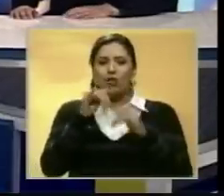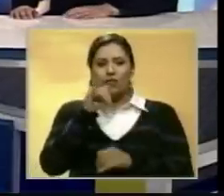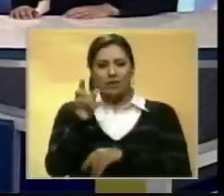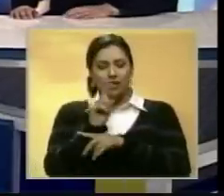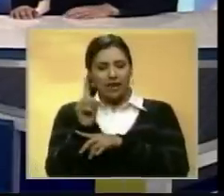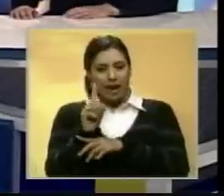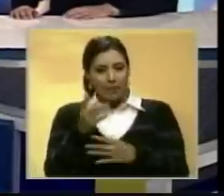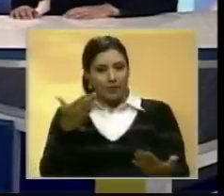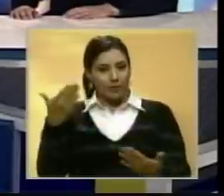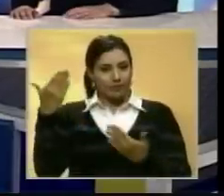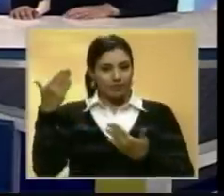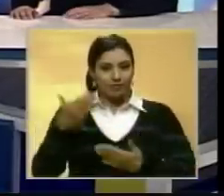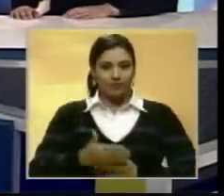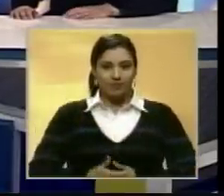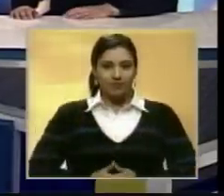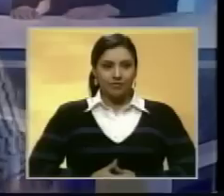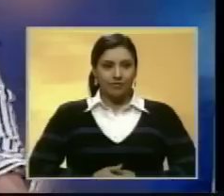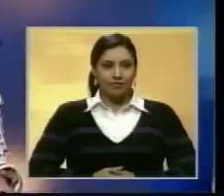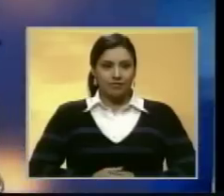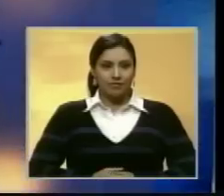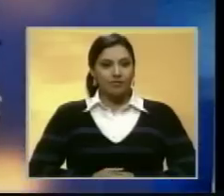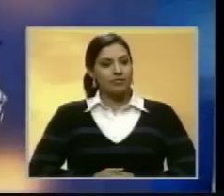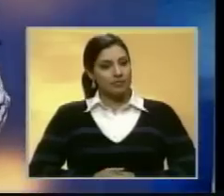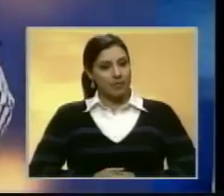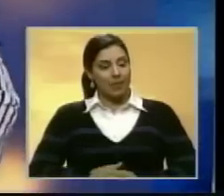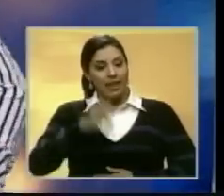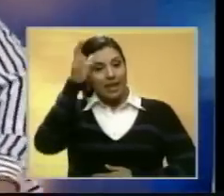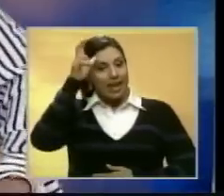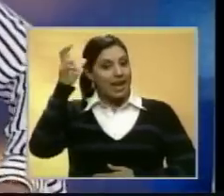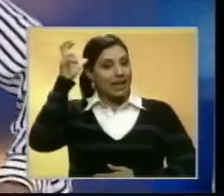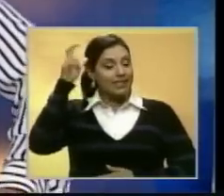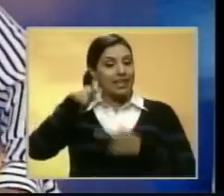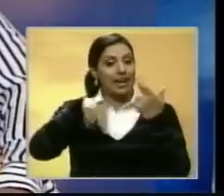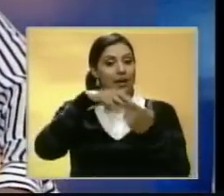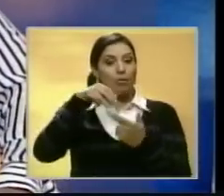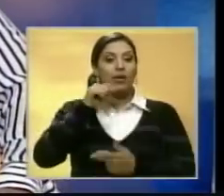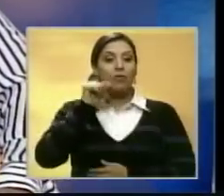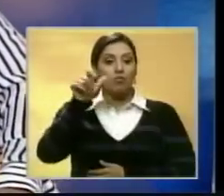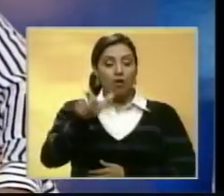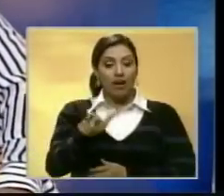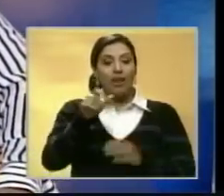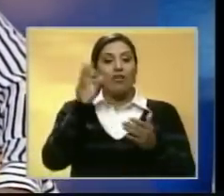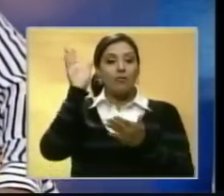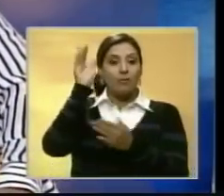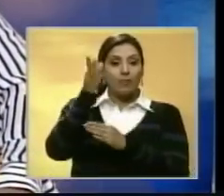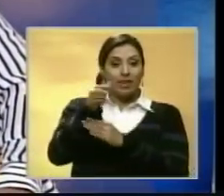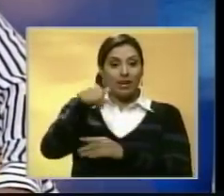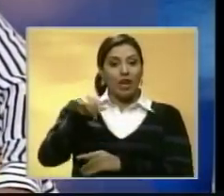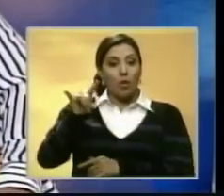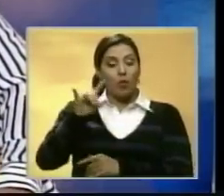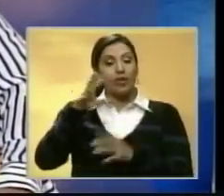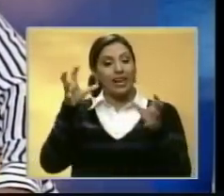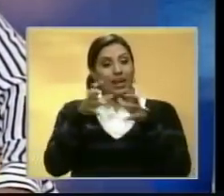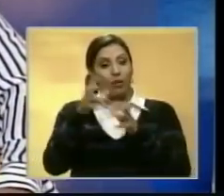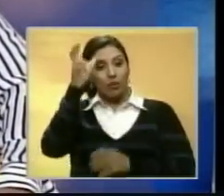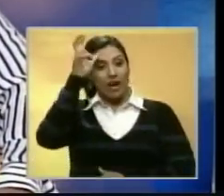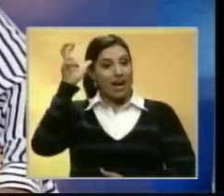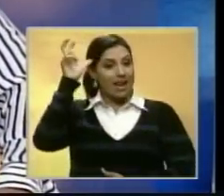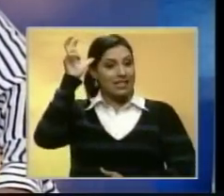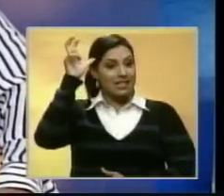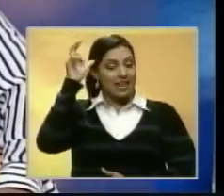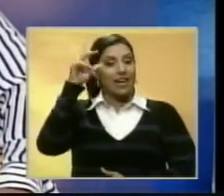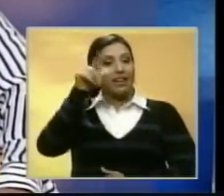las informaciones de inmediato. La canciller de la República, Delcy Rodríguez, arribó este lunes a una reunión de cancilleres